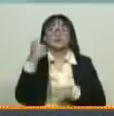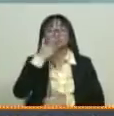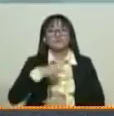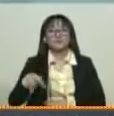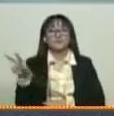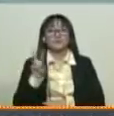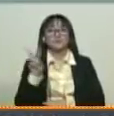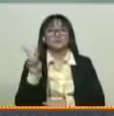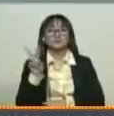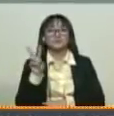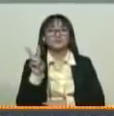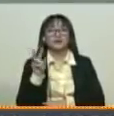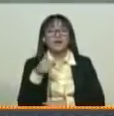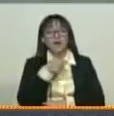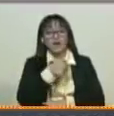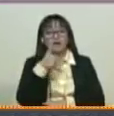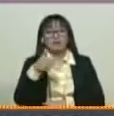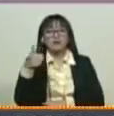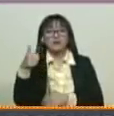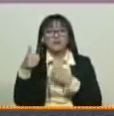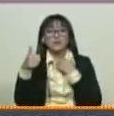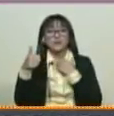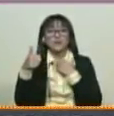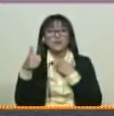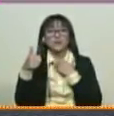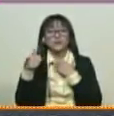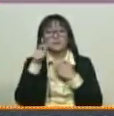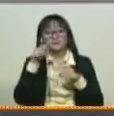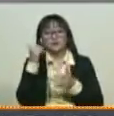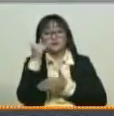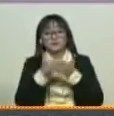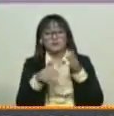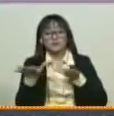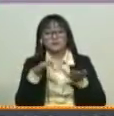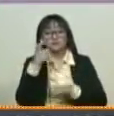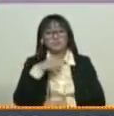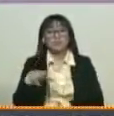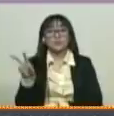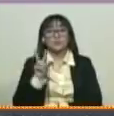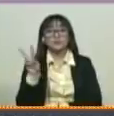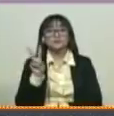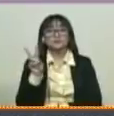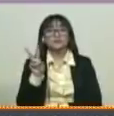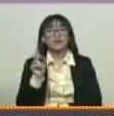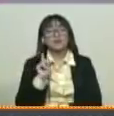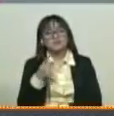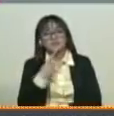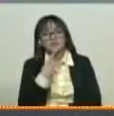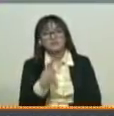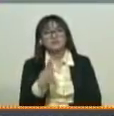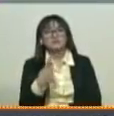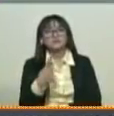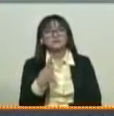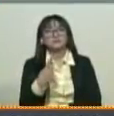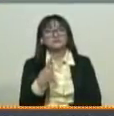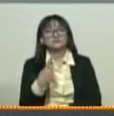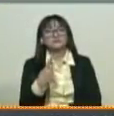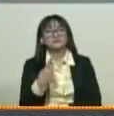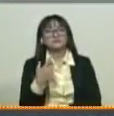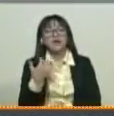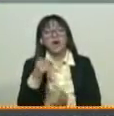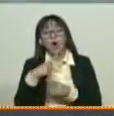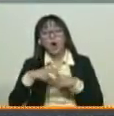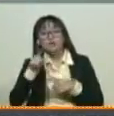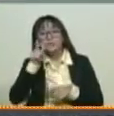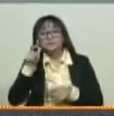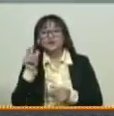Somos Venezuela. Cada uno y cada una de los que se registró en el movimiento Somos Venezuela tiene que decir, tengo otra persona